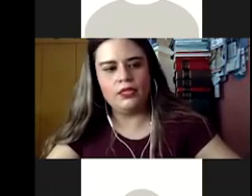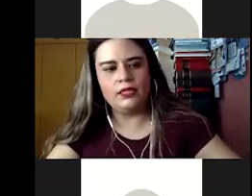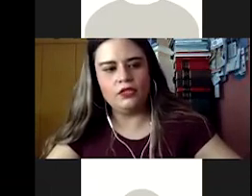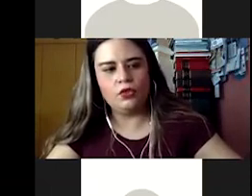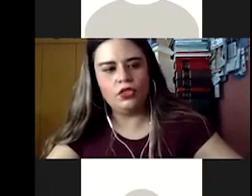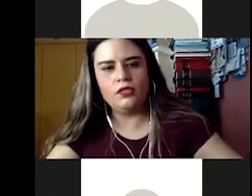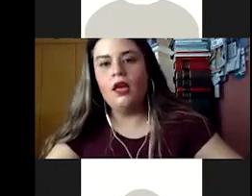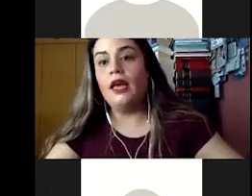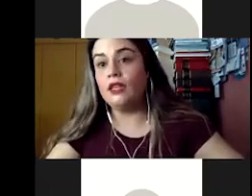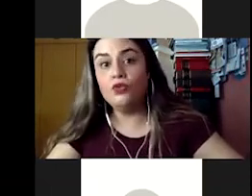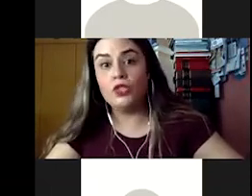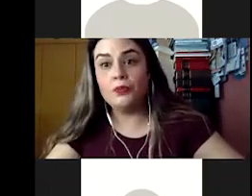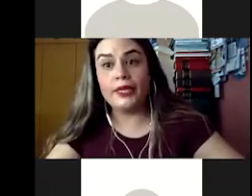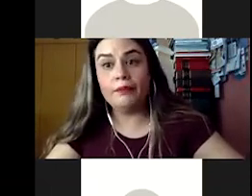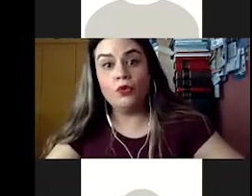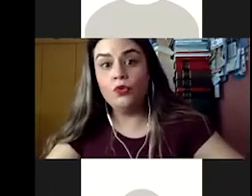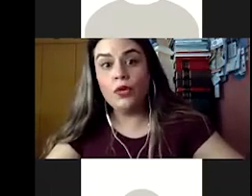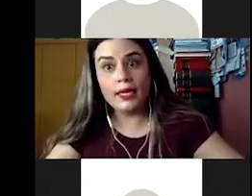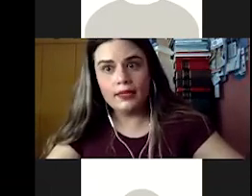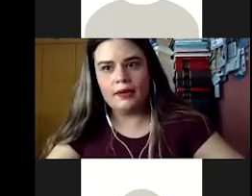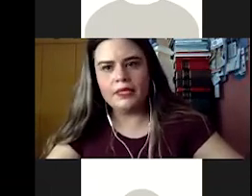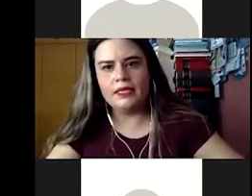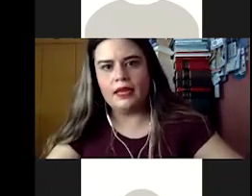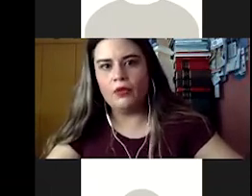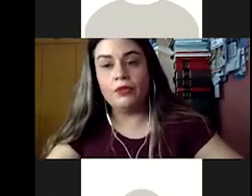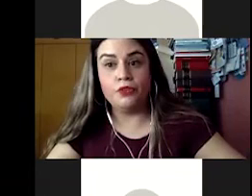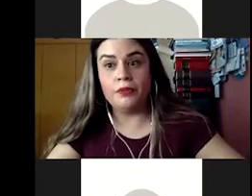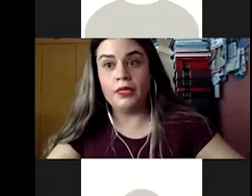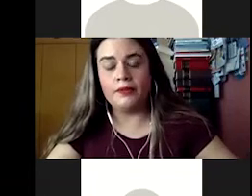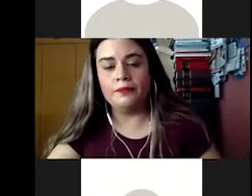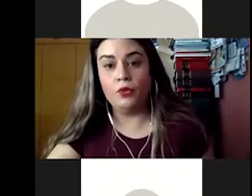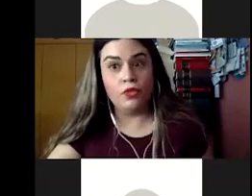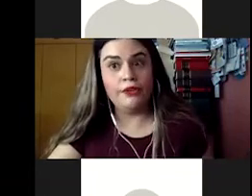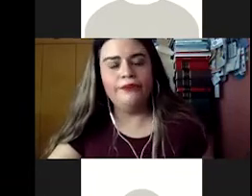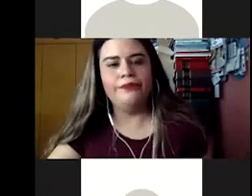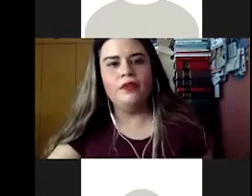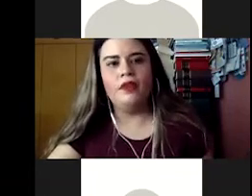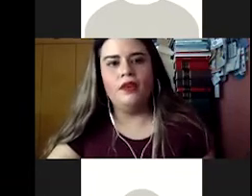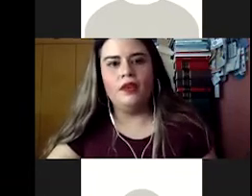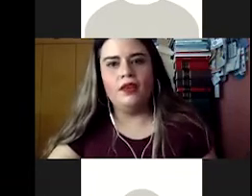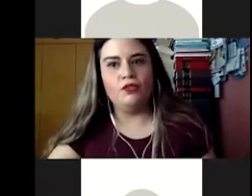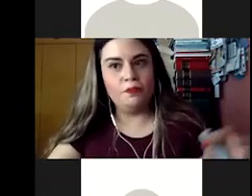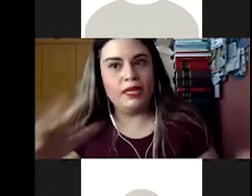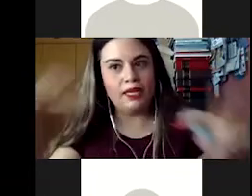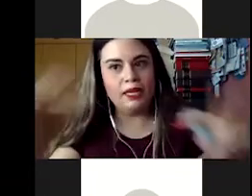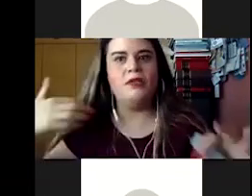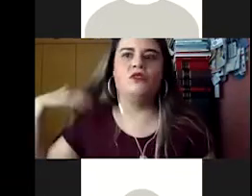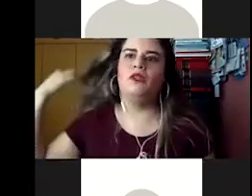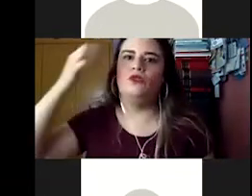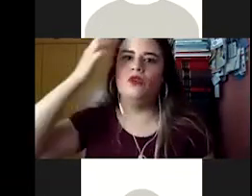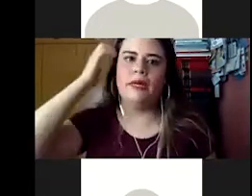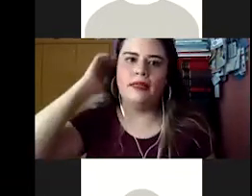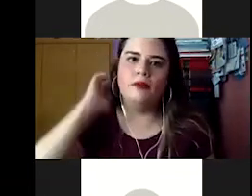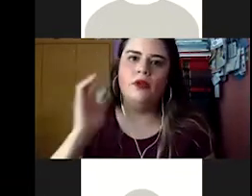todas estas cosas. Estados Unidos, por ejemplo, nunca ha presentado un informe voluntario. Entonces, para que hagan más o menos